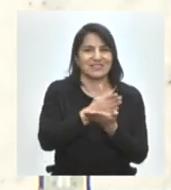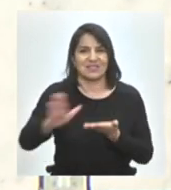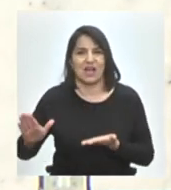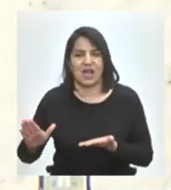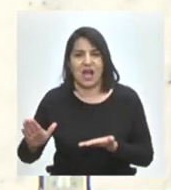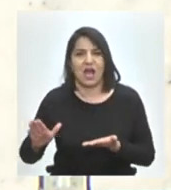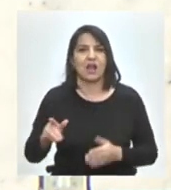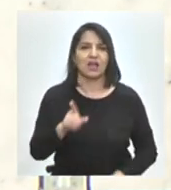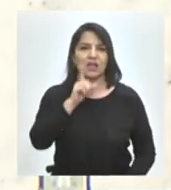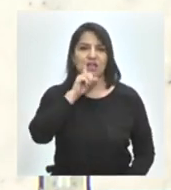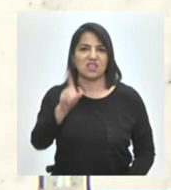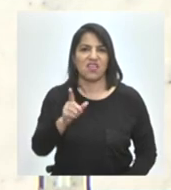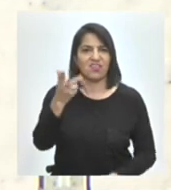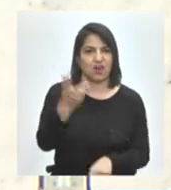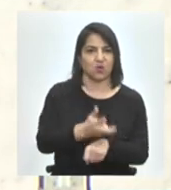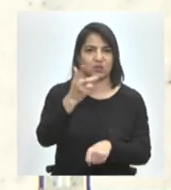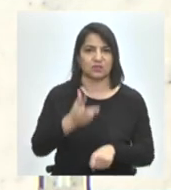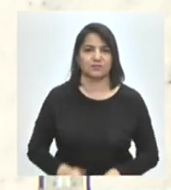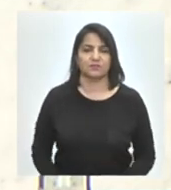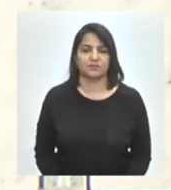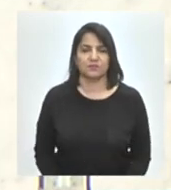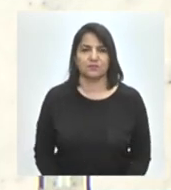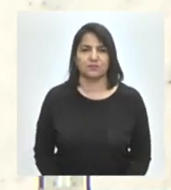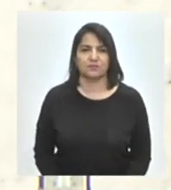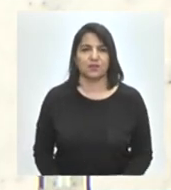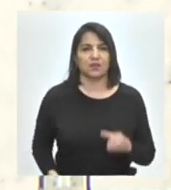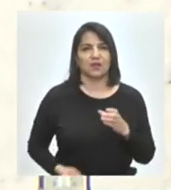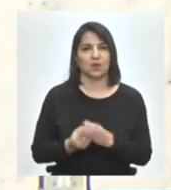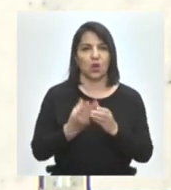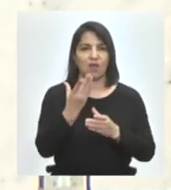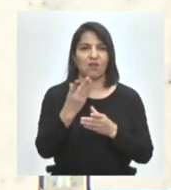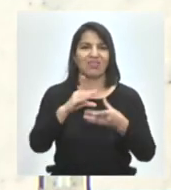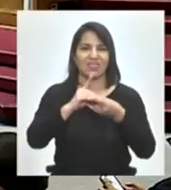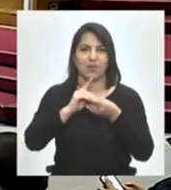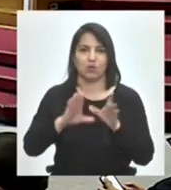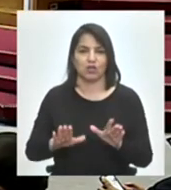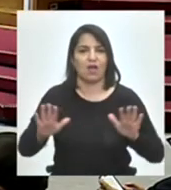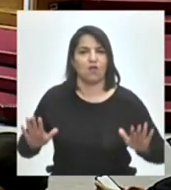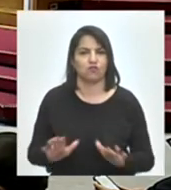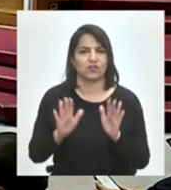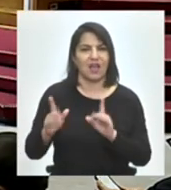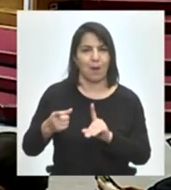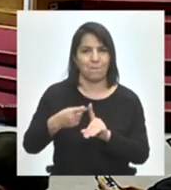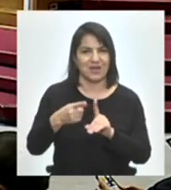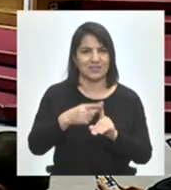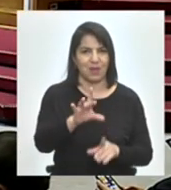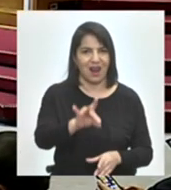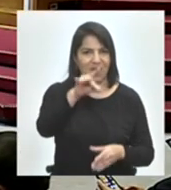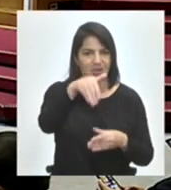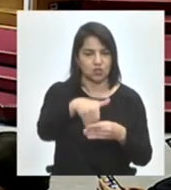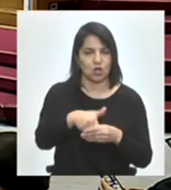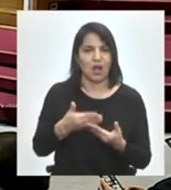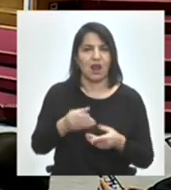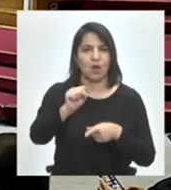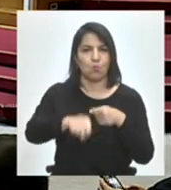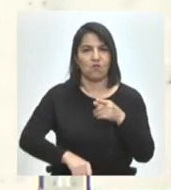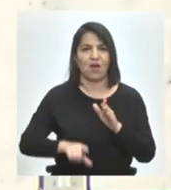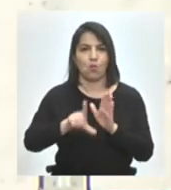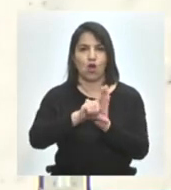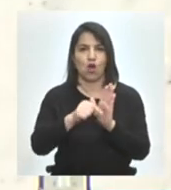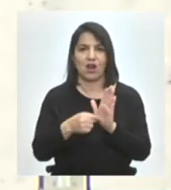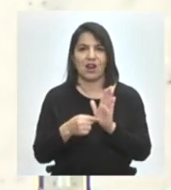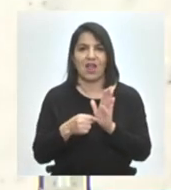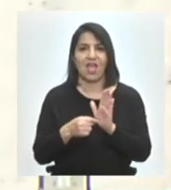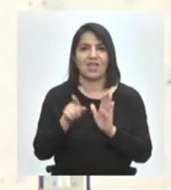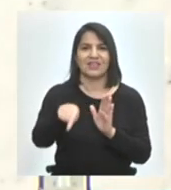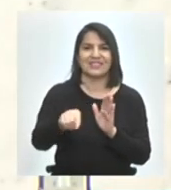los delincuentes. Para modernizar la democracia e incentivar la participación electoral, aprobamos la ley que privilegia